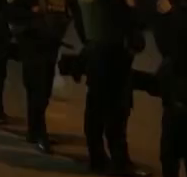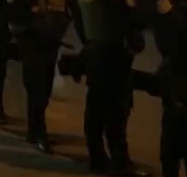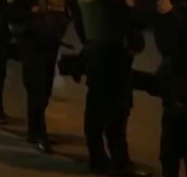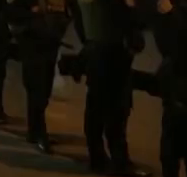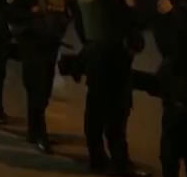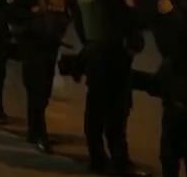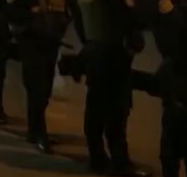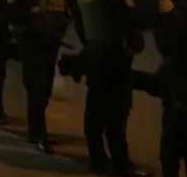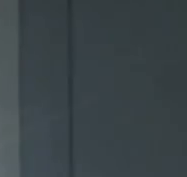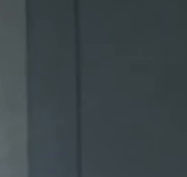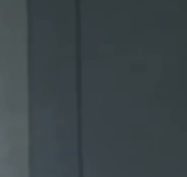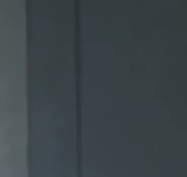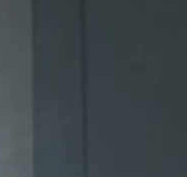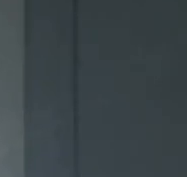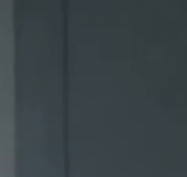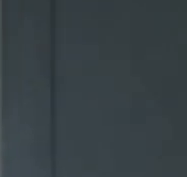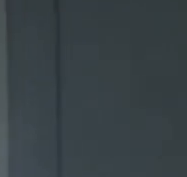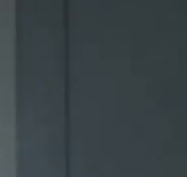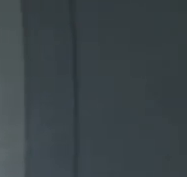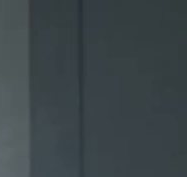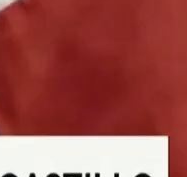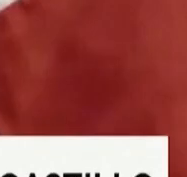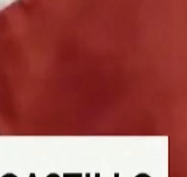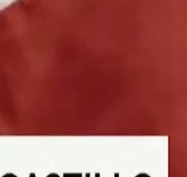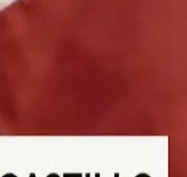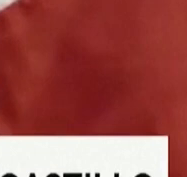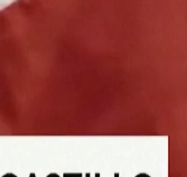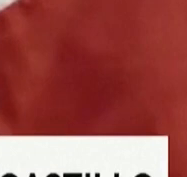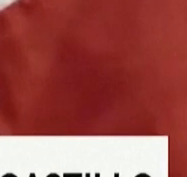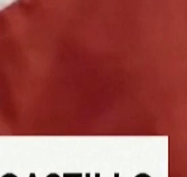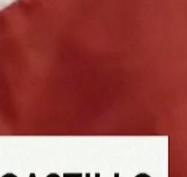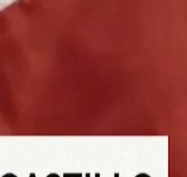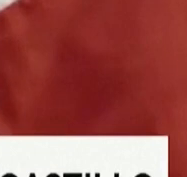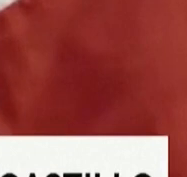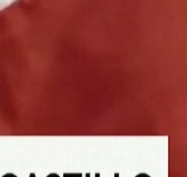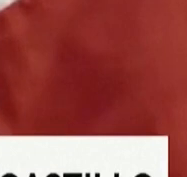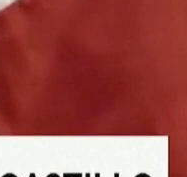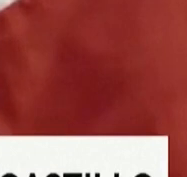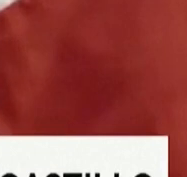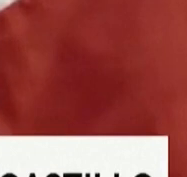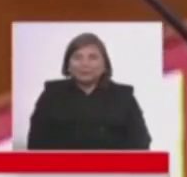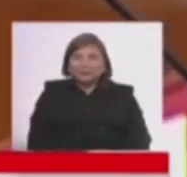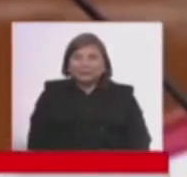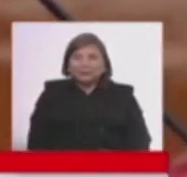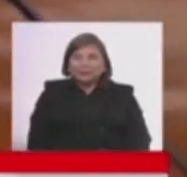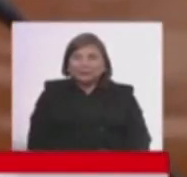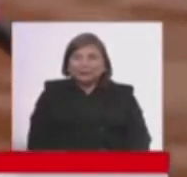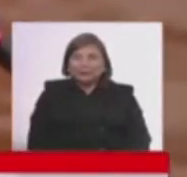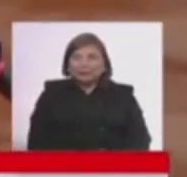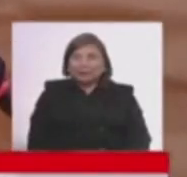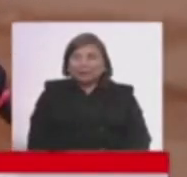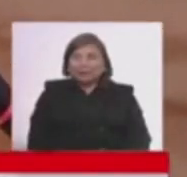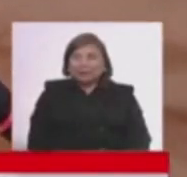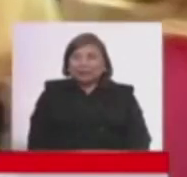la policía tras su intento fallido de disolver el Congreso. E instaurar un gobierno de emergencia excepcional. Boluarte, de